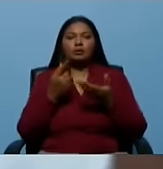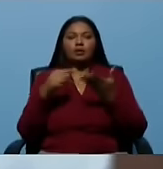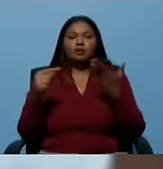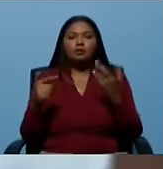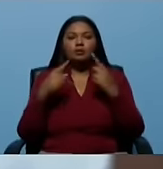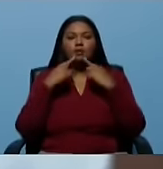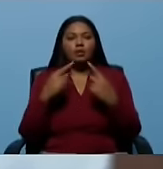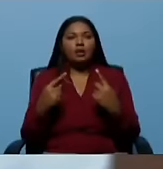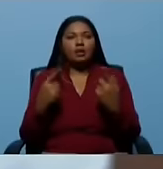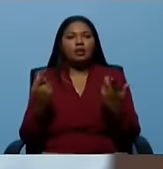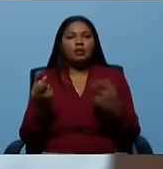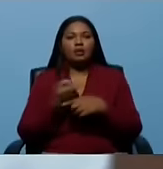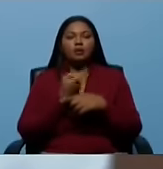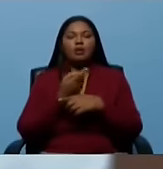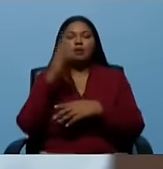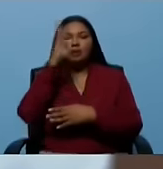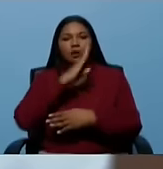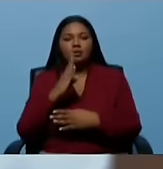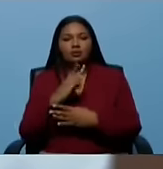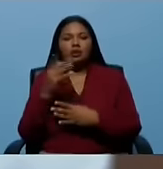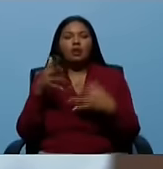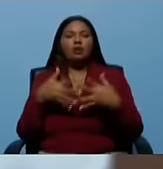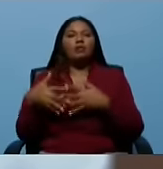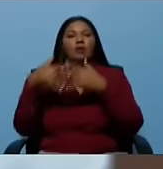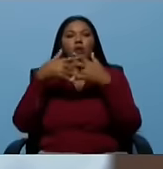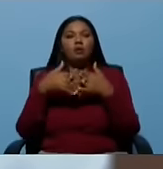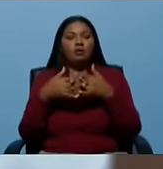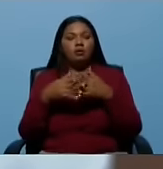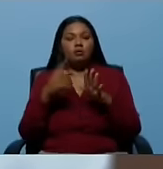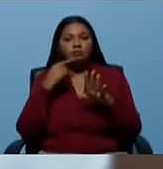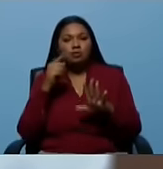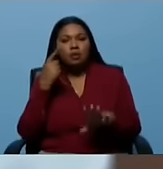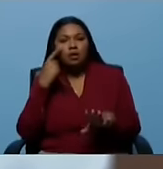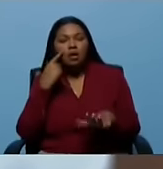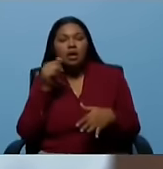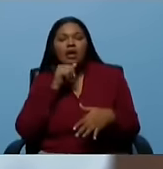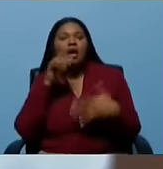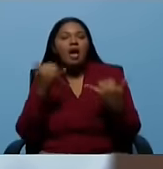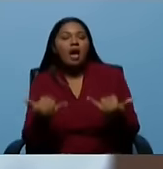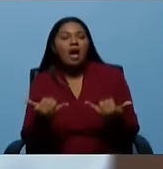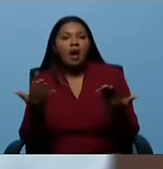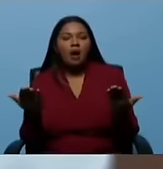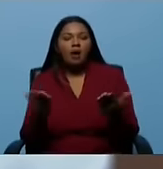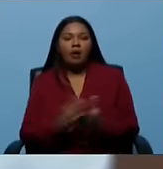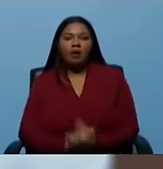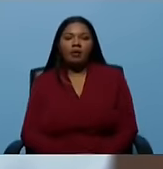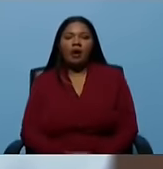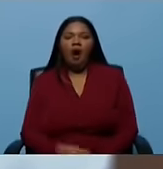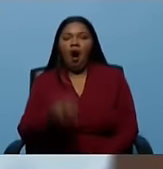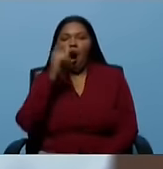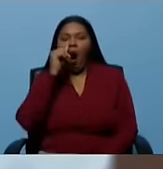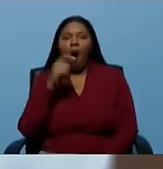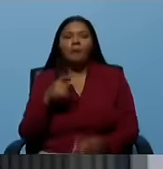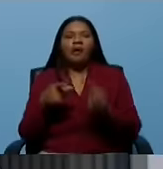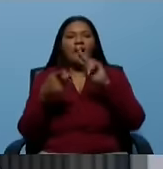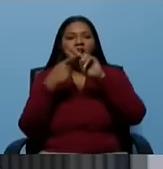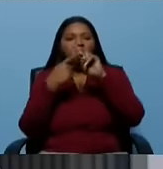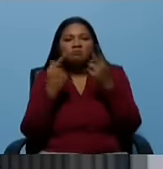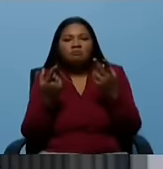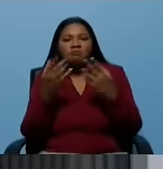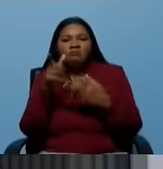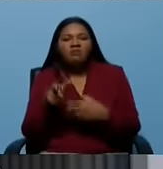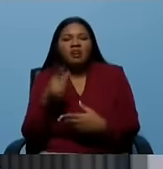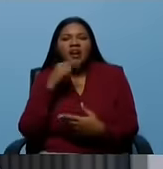bienes del gobierno de Brasil en en los Estados Unidos y no se pregunta Quién es Entonces el hos bueno el hos una expresión